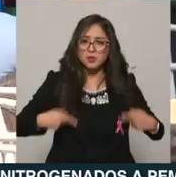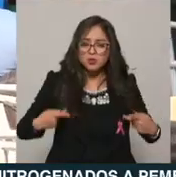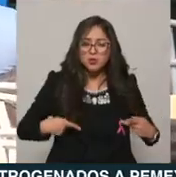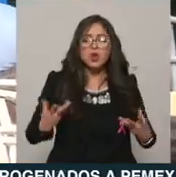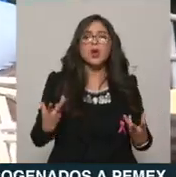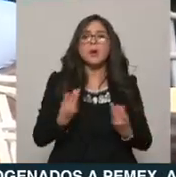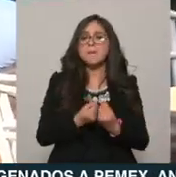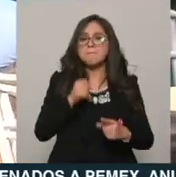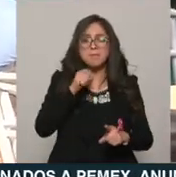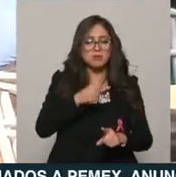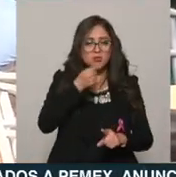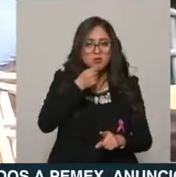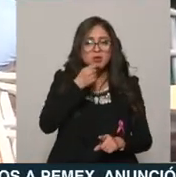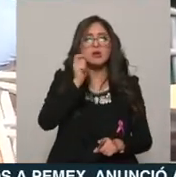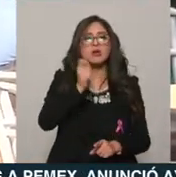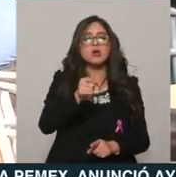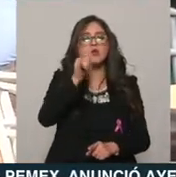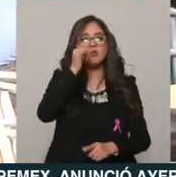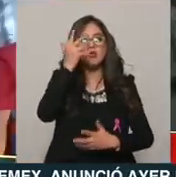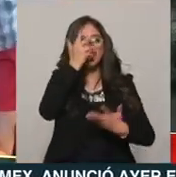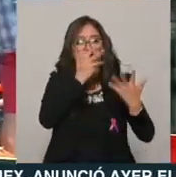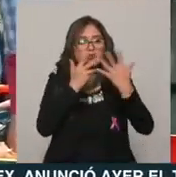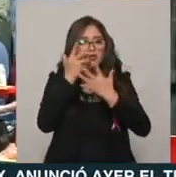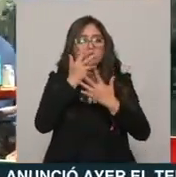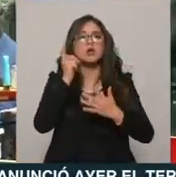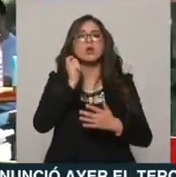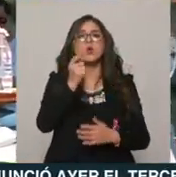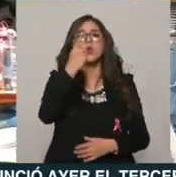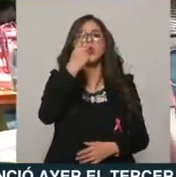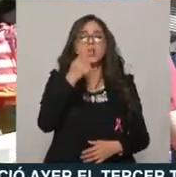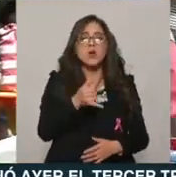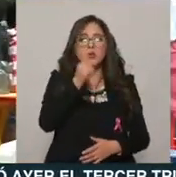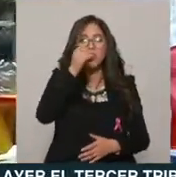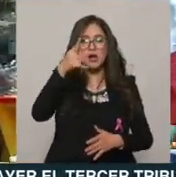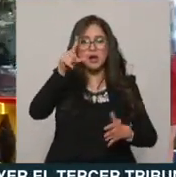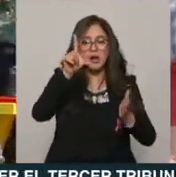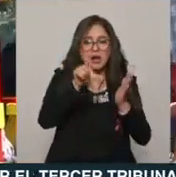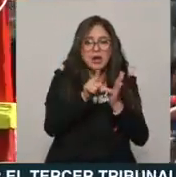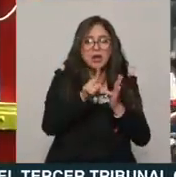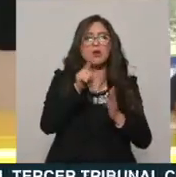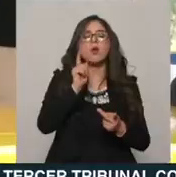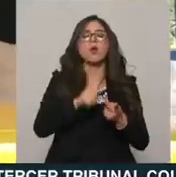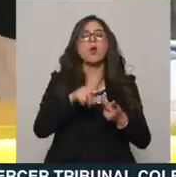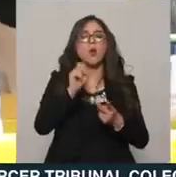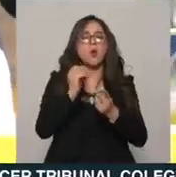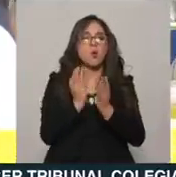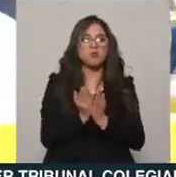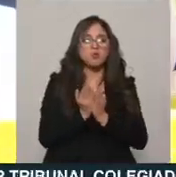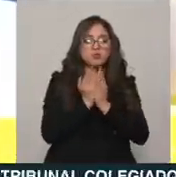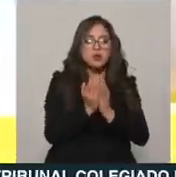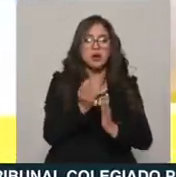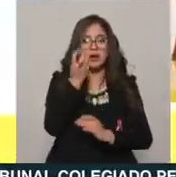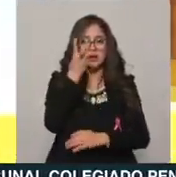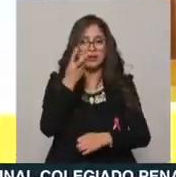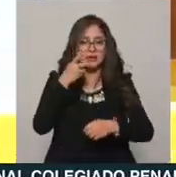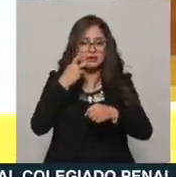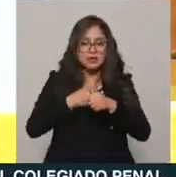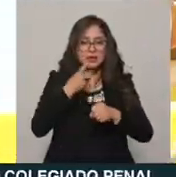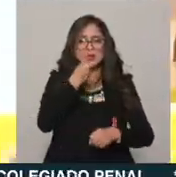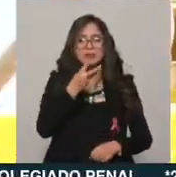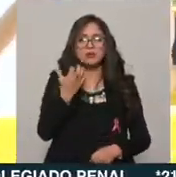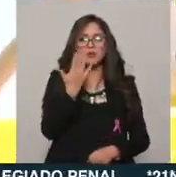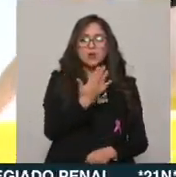La regulación de ingesta de alcohol, donde solo se permitirá una botella de litro de alcohol por embarcación y 3 cervezas de